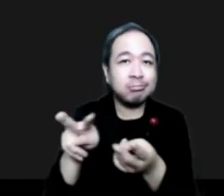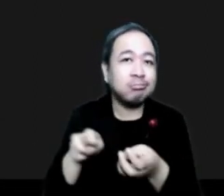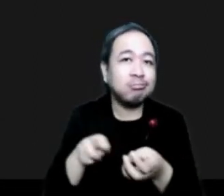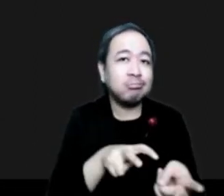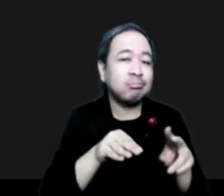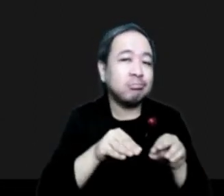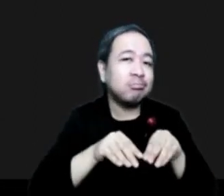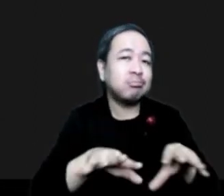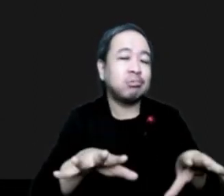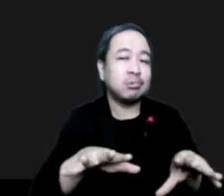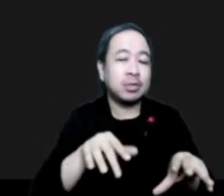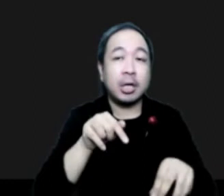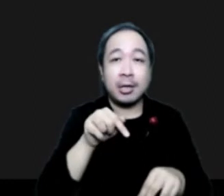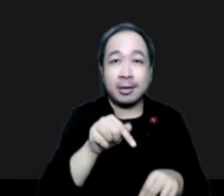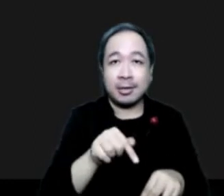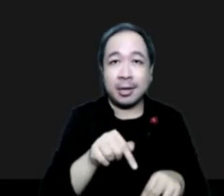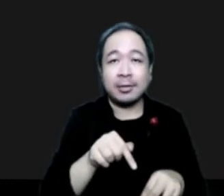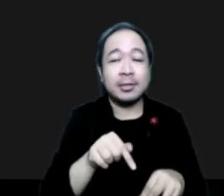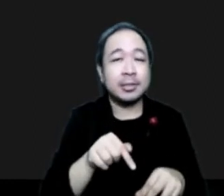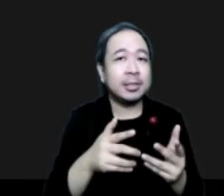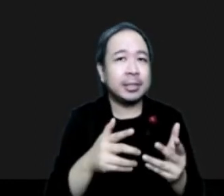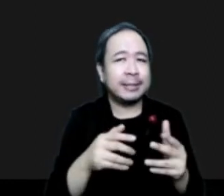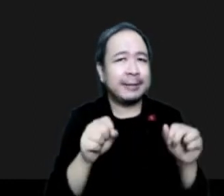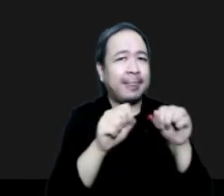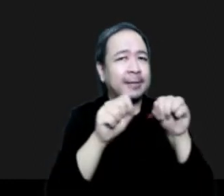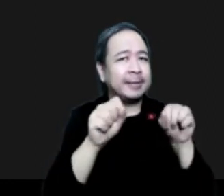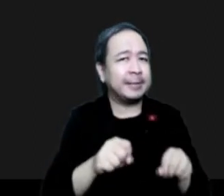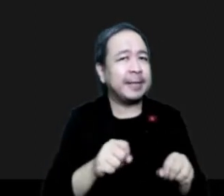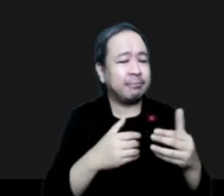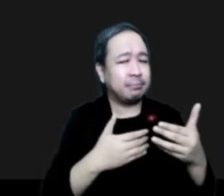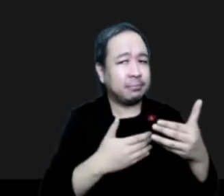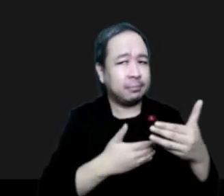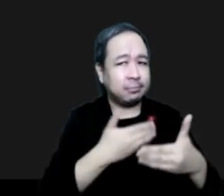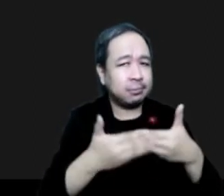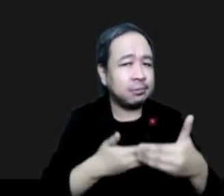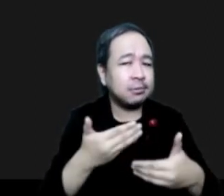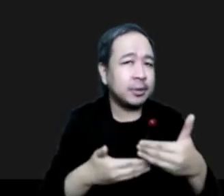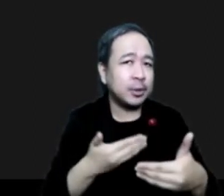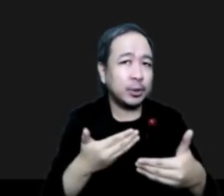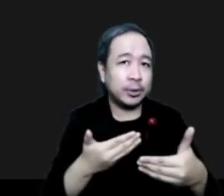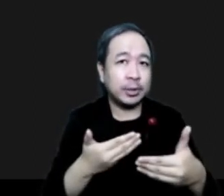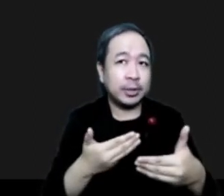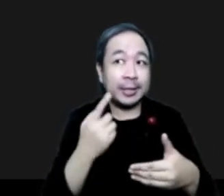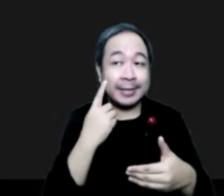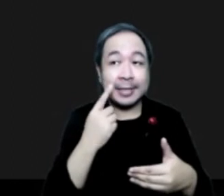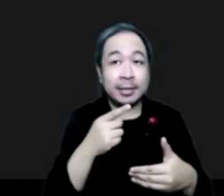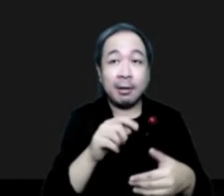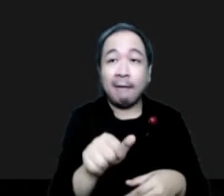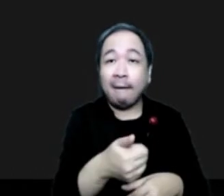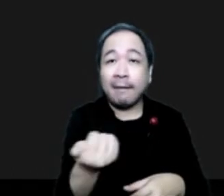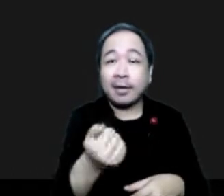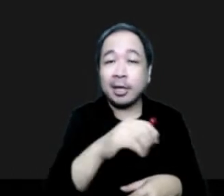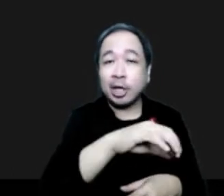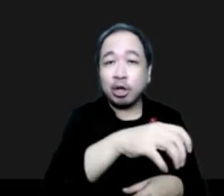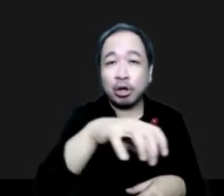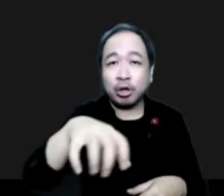transfiere o los otros países pueden utilizar la información de descarga eléctrica a través del sistema